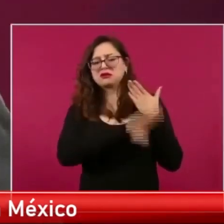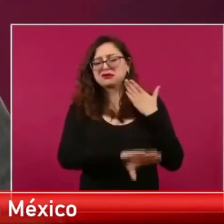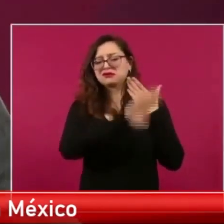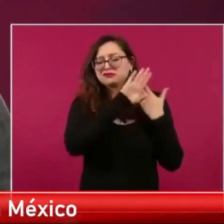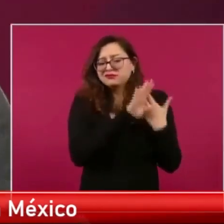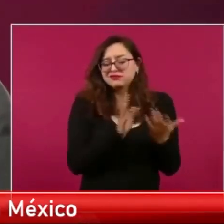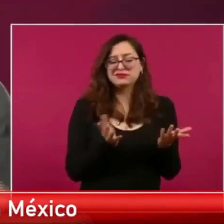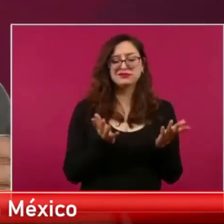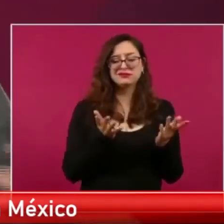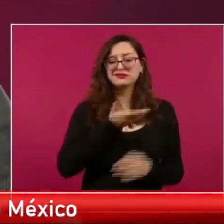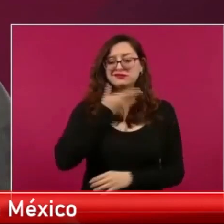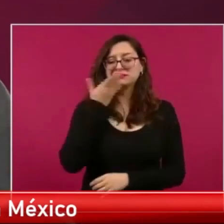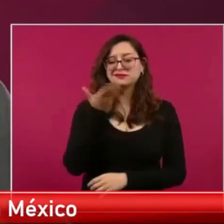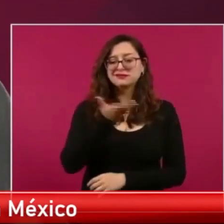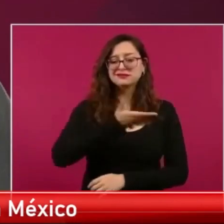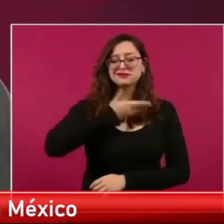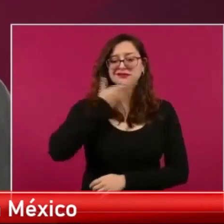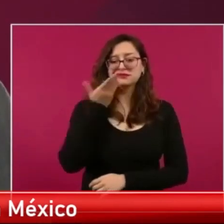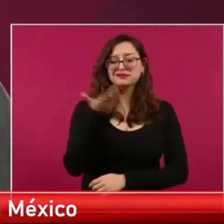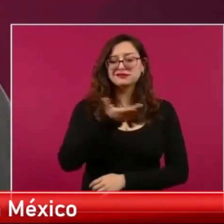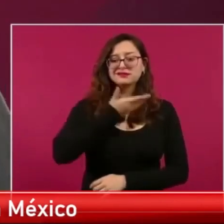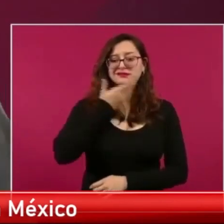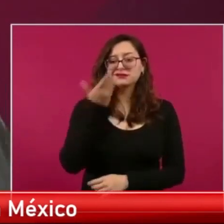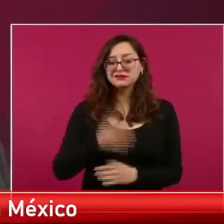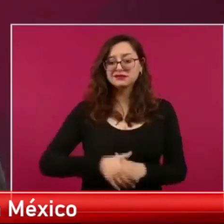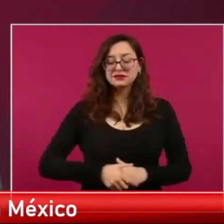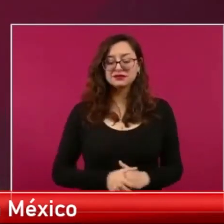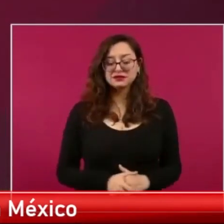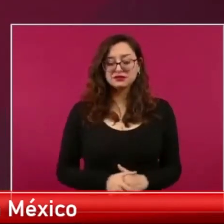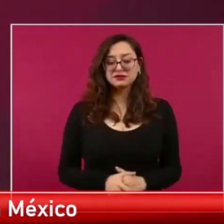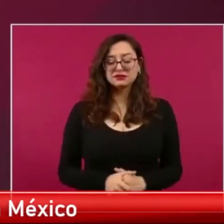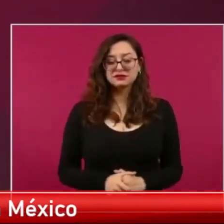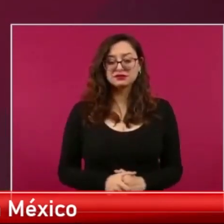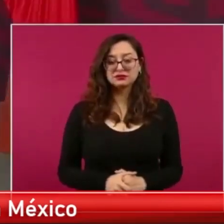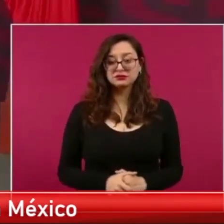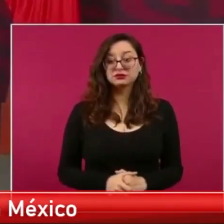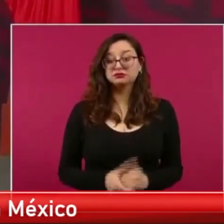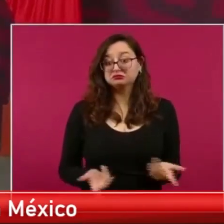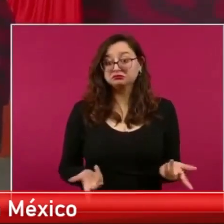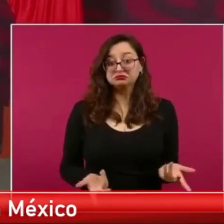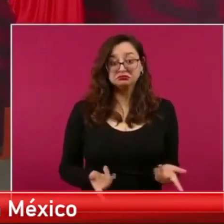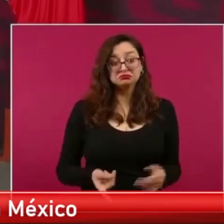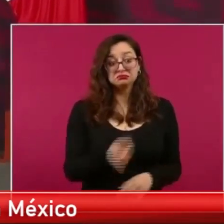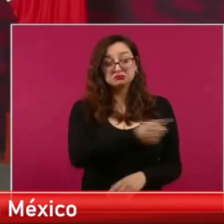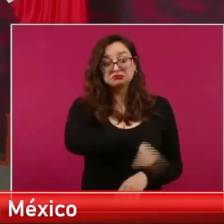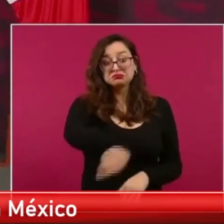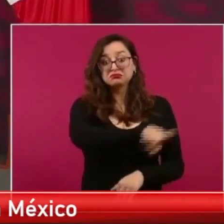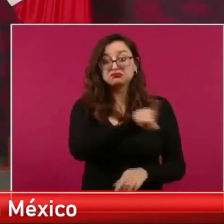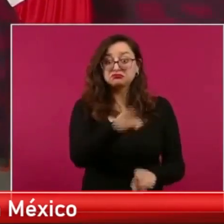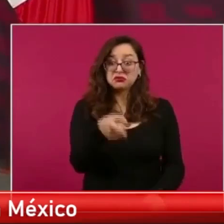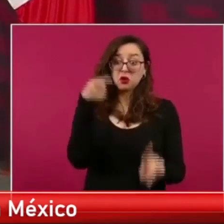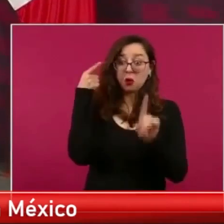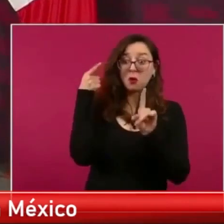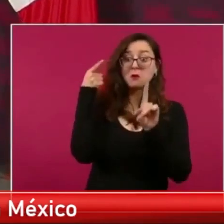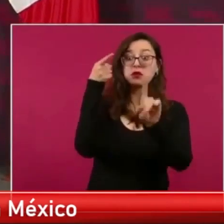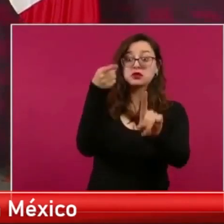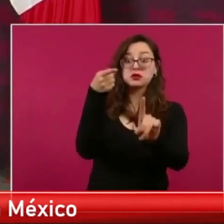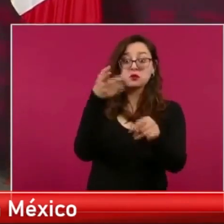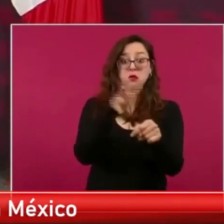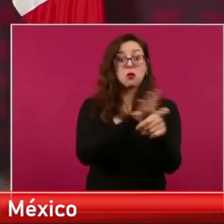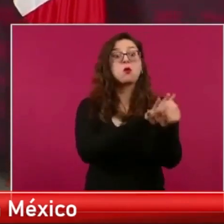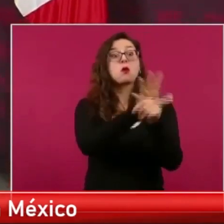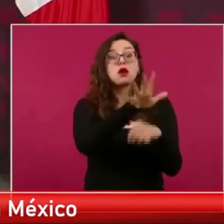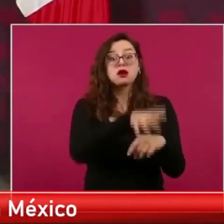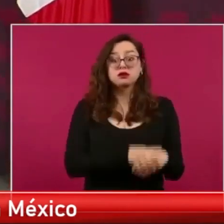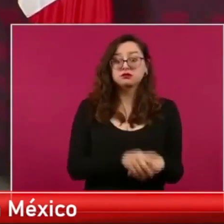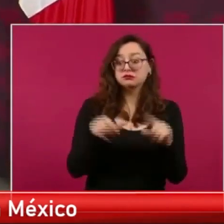y desde luego que van a buscar, como lo han venido haciendo, detener el